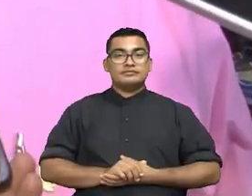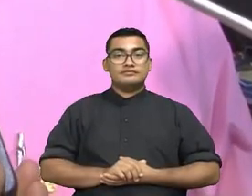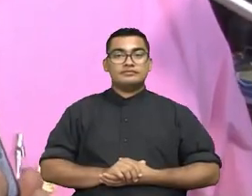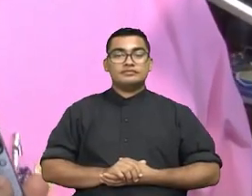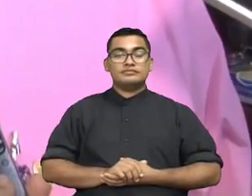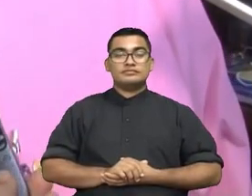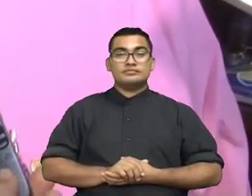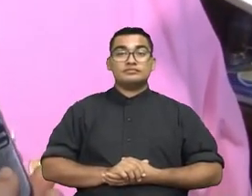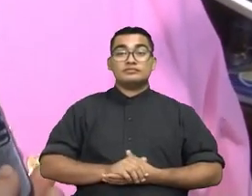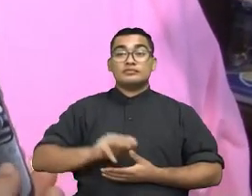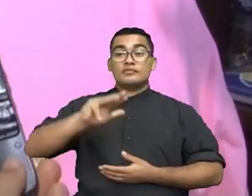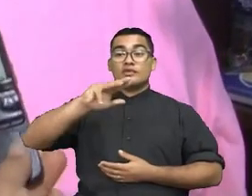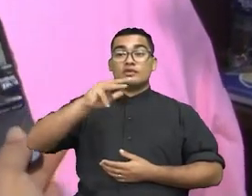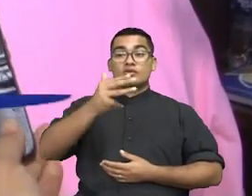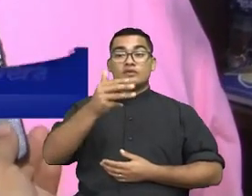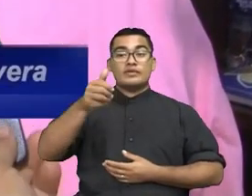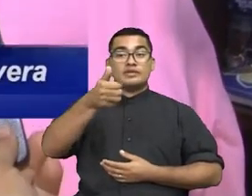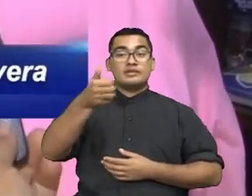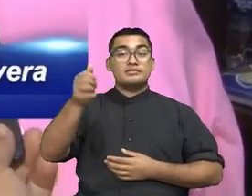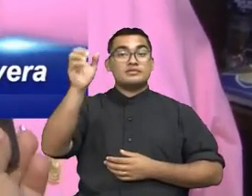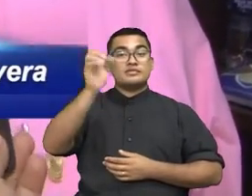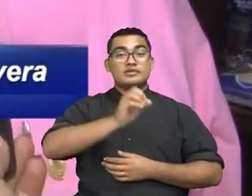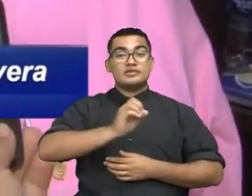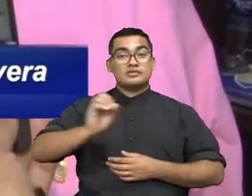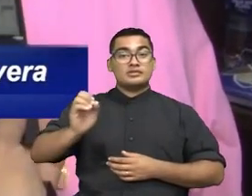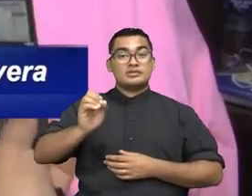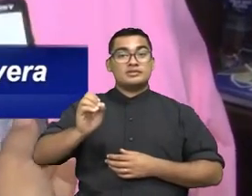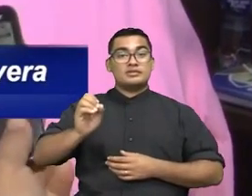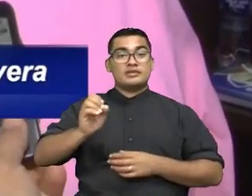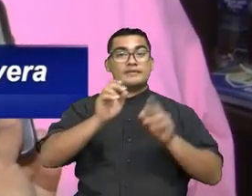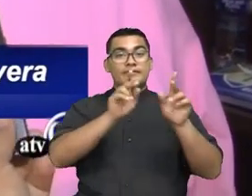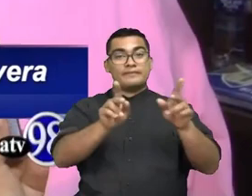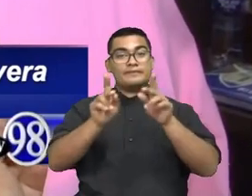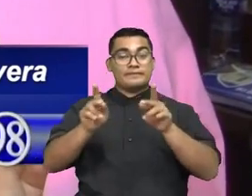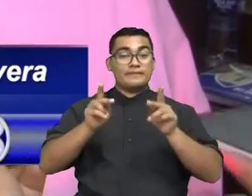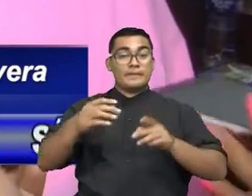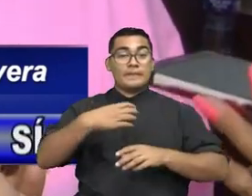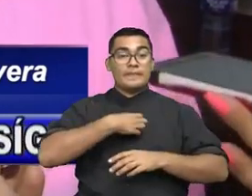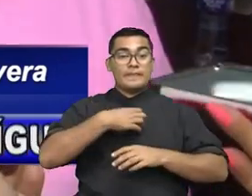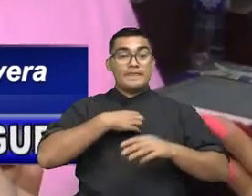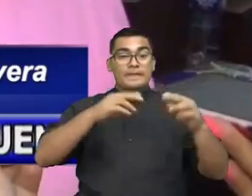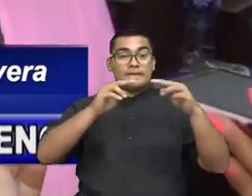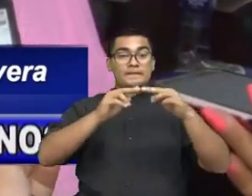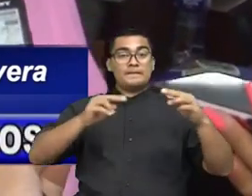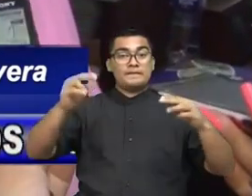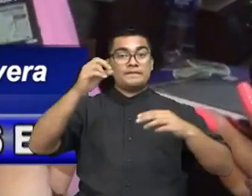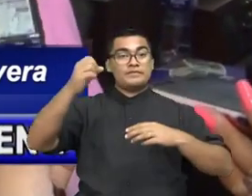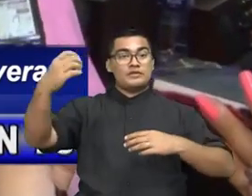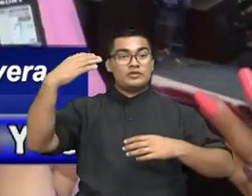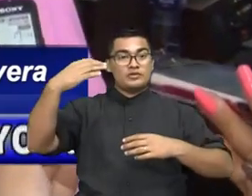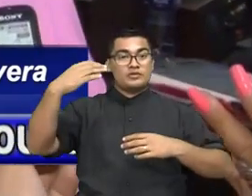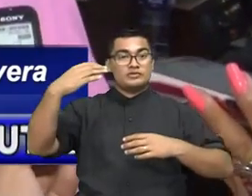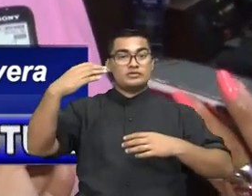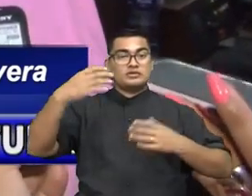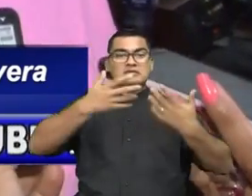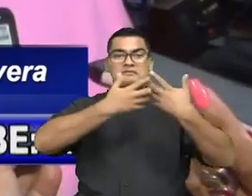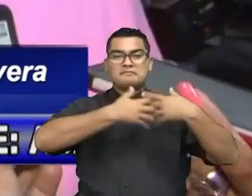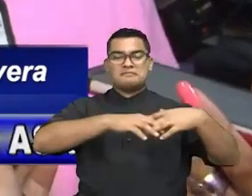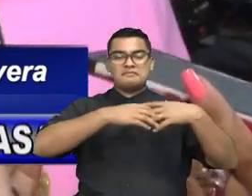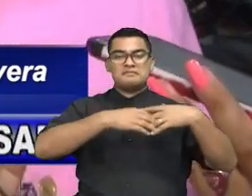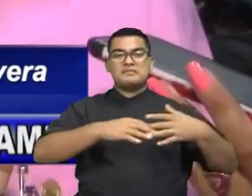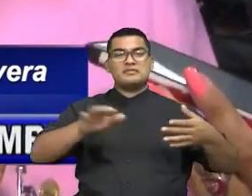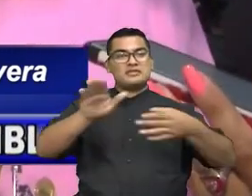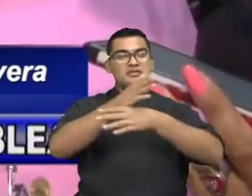El 96% de los clientes, incluyendo empresas,